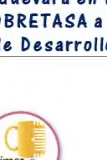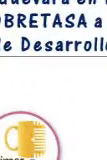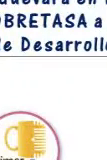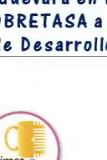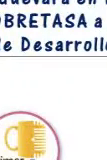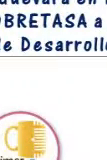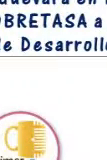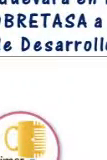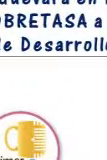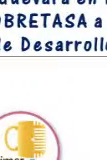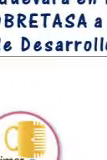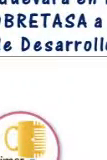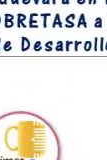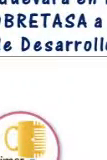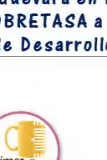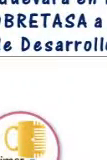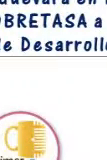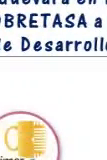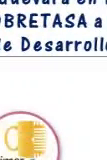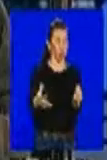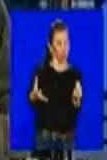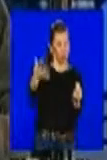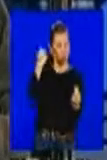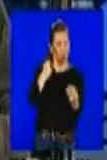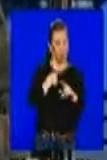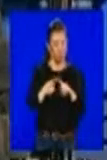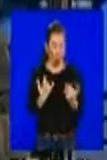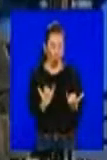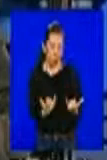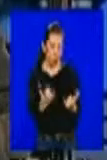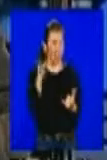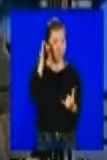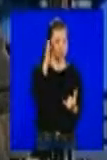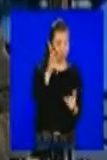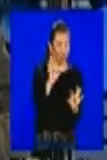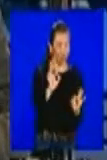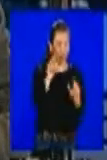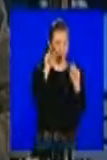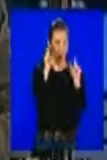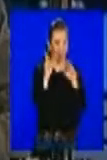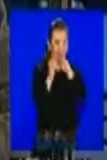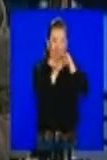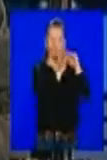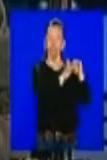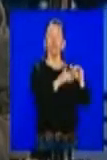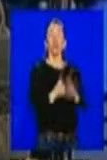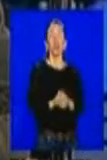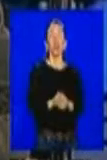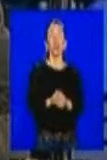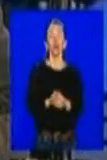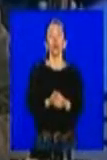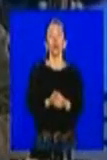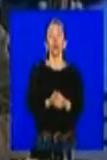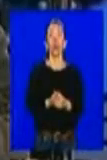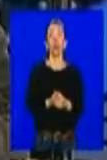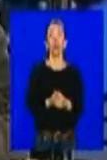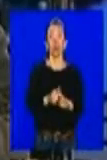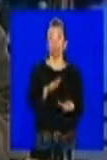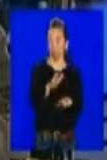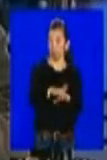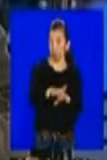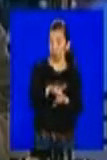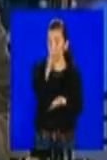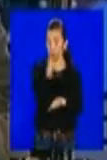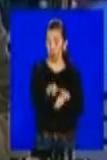Mira, Movimiento Político. Pero mientras tanto, mire, un representante de la Cámara del partido Mira, Carlos